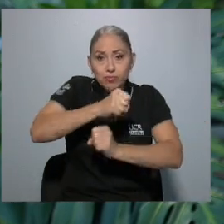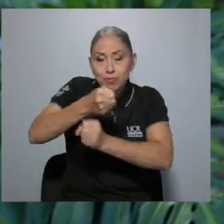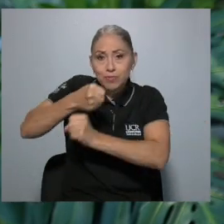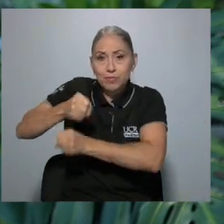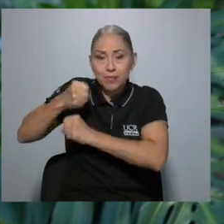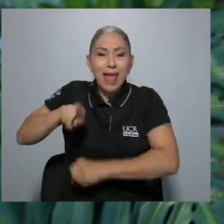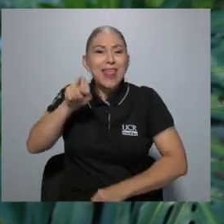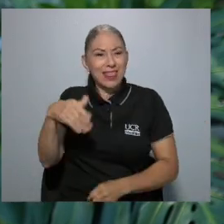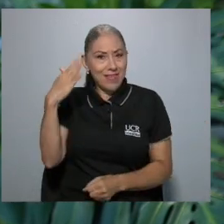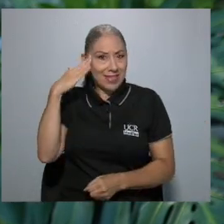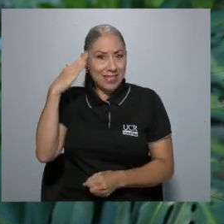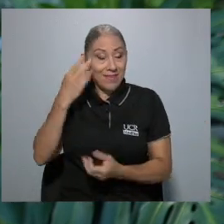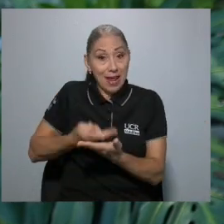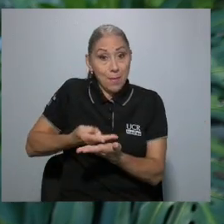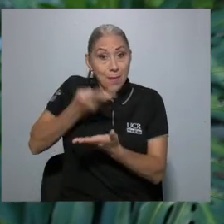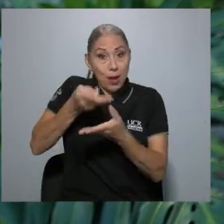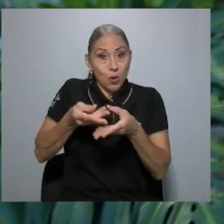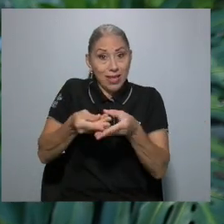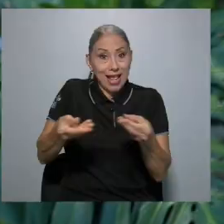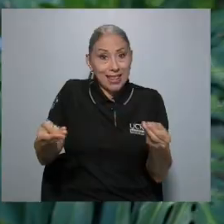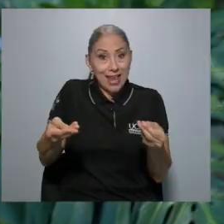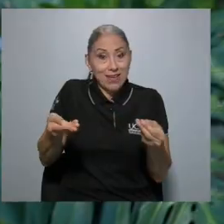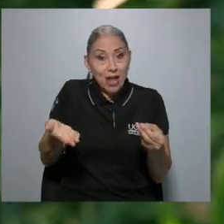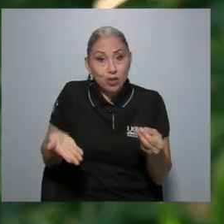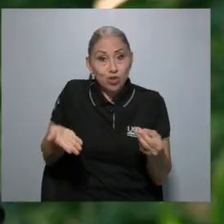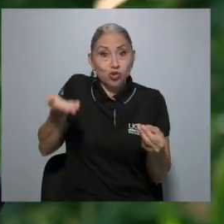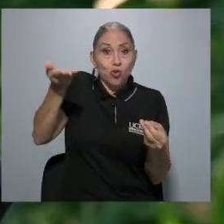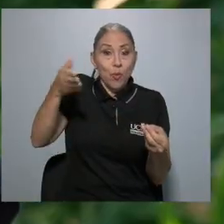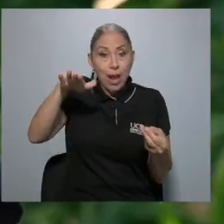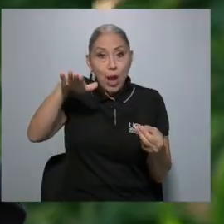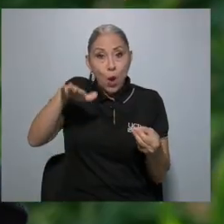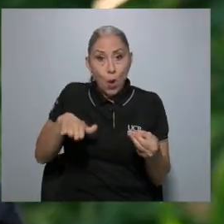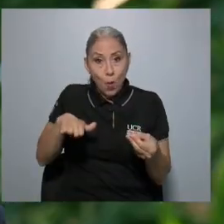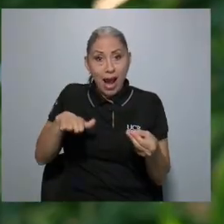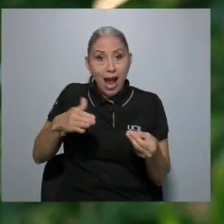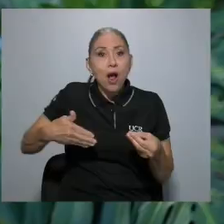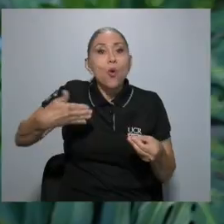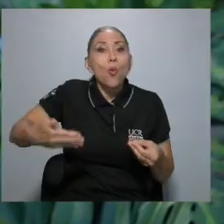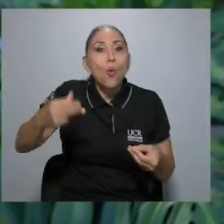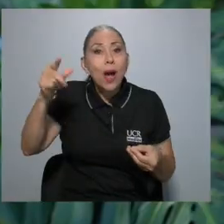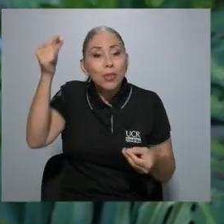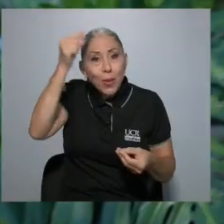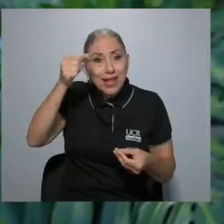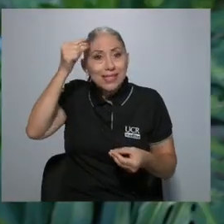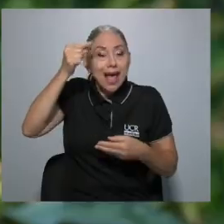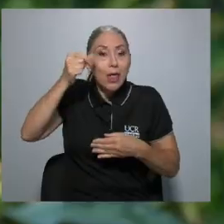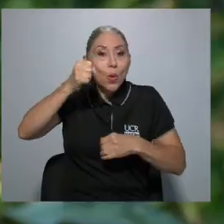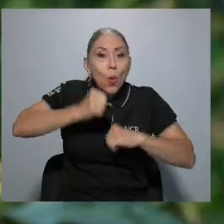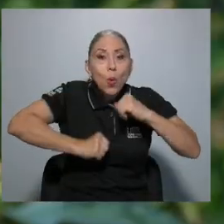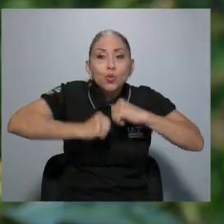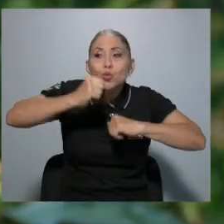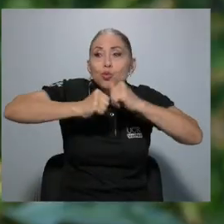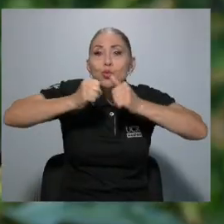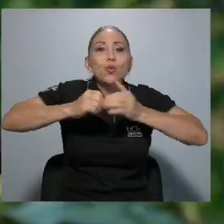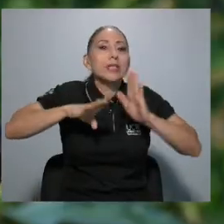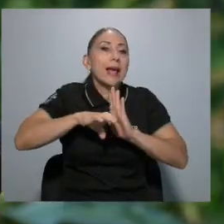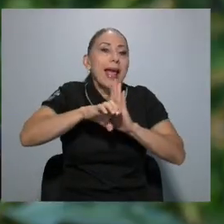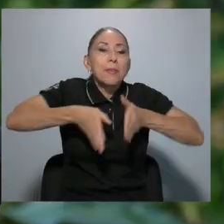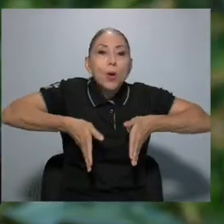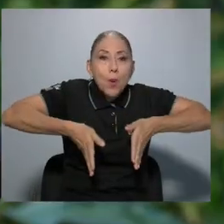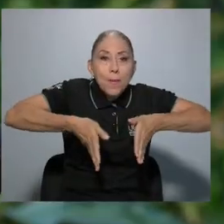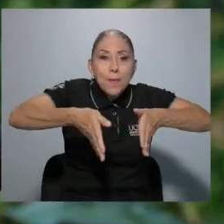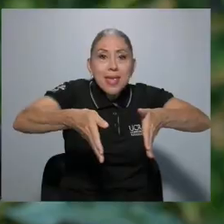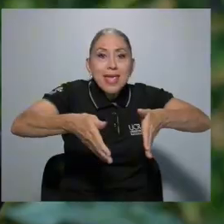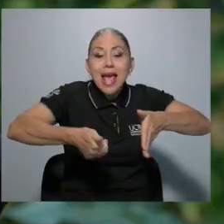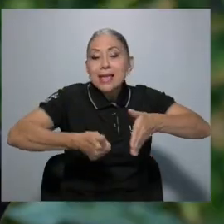gobiernos locales deben saber que el valor de la tierra sube o baja cuando el Estado construye infraestructura